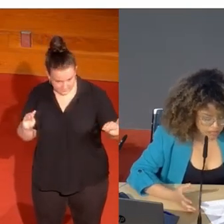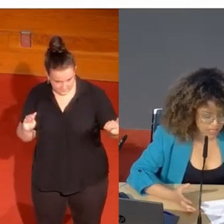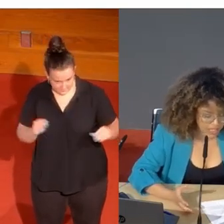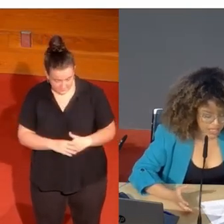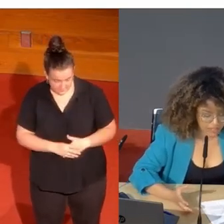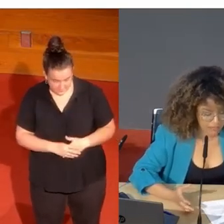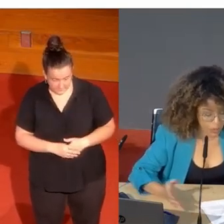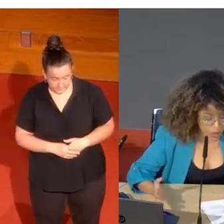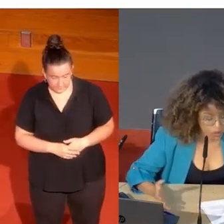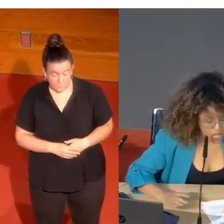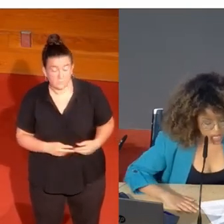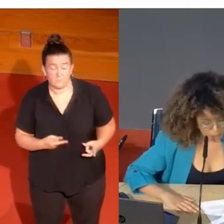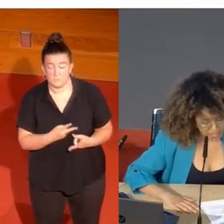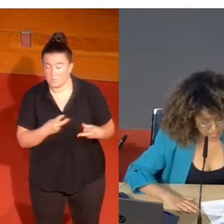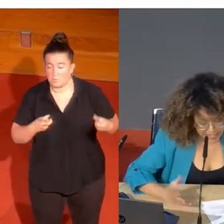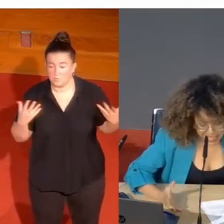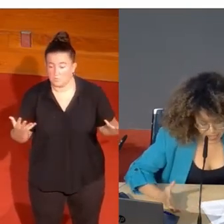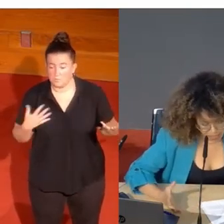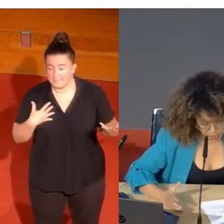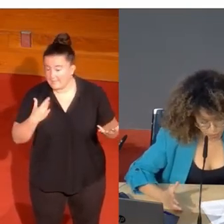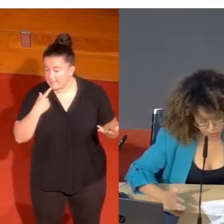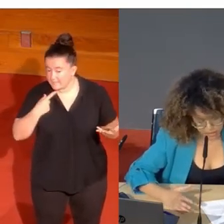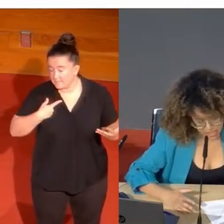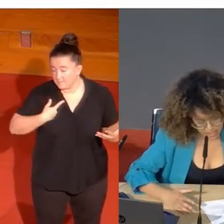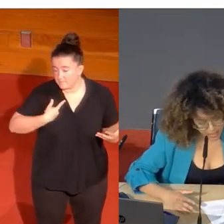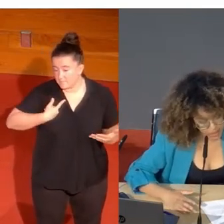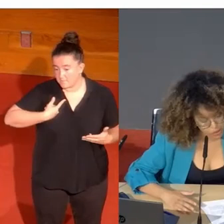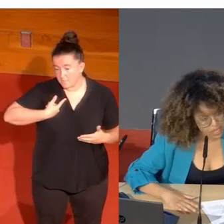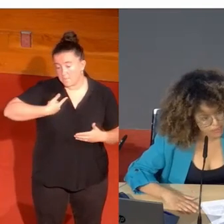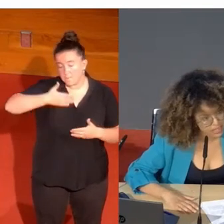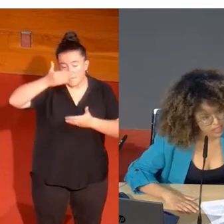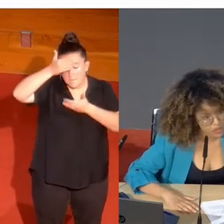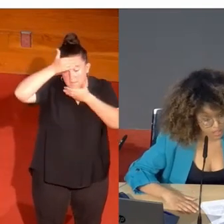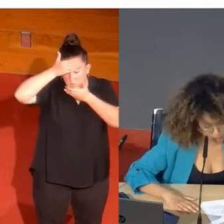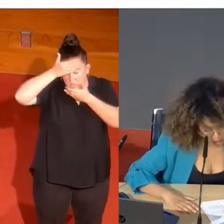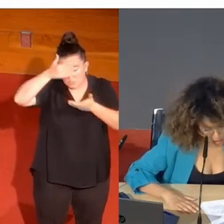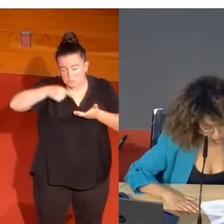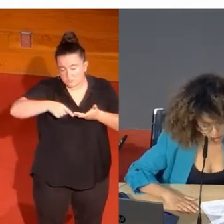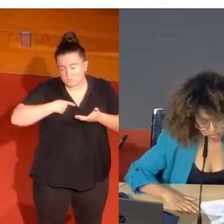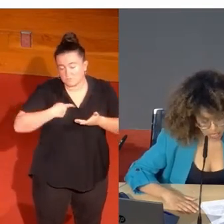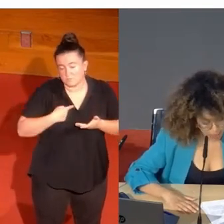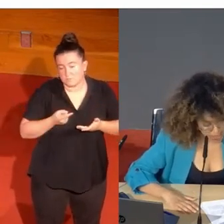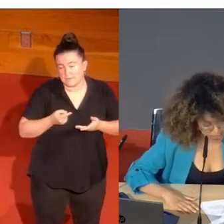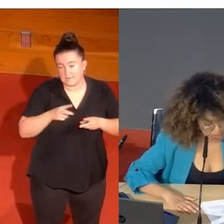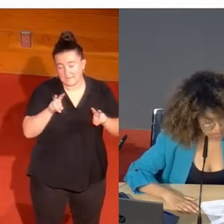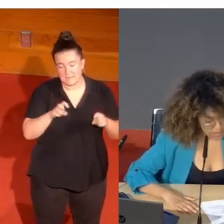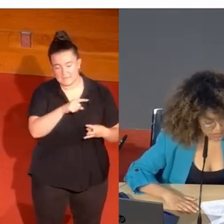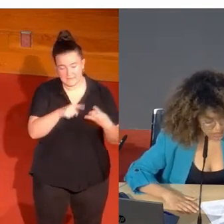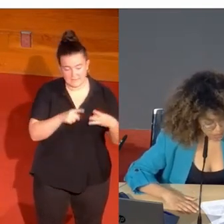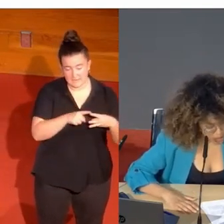tanto Pues dice que Marruecos maneja tres temas absolutamente estratégicos para España que son la inmigración la